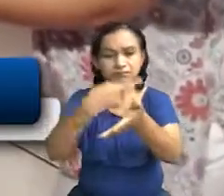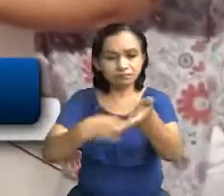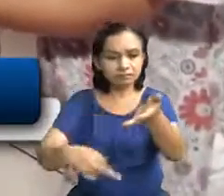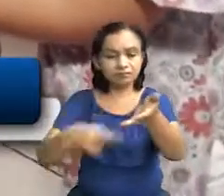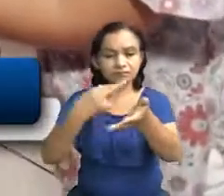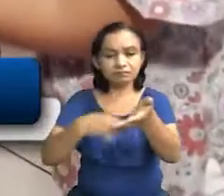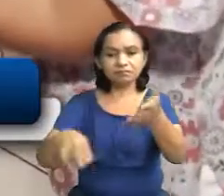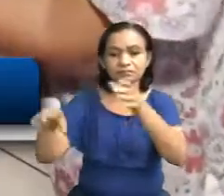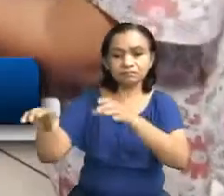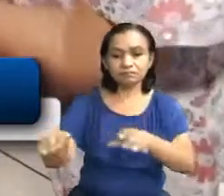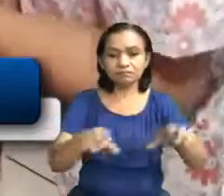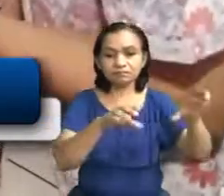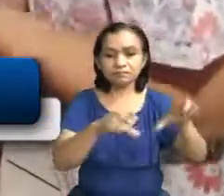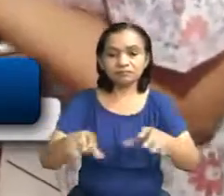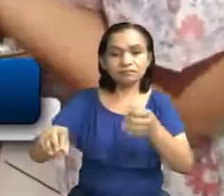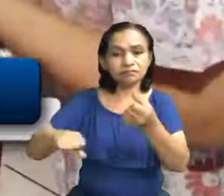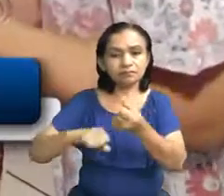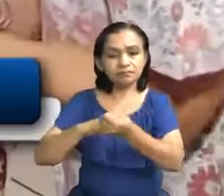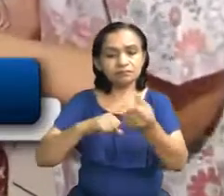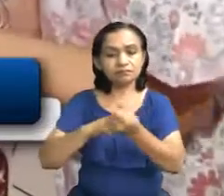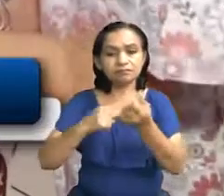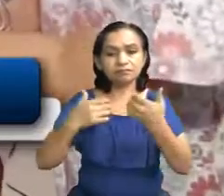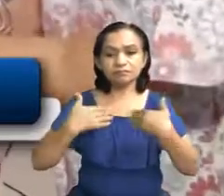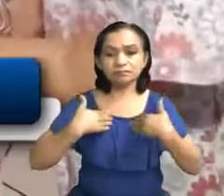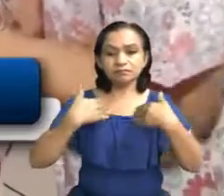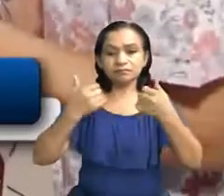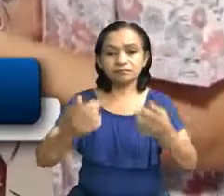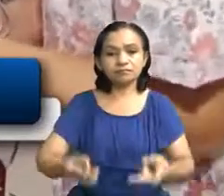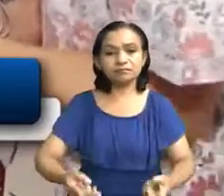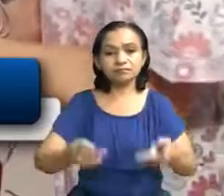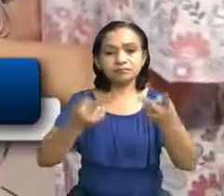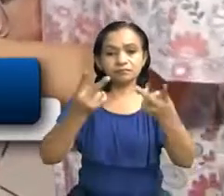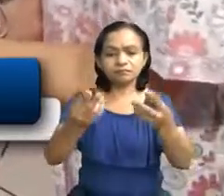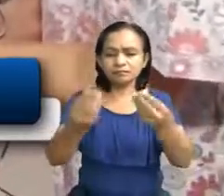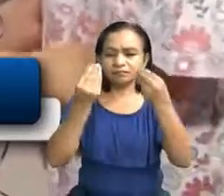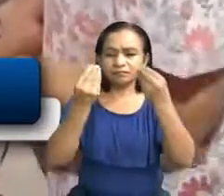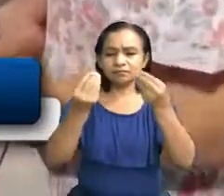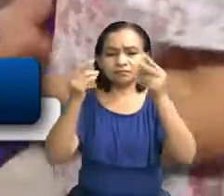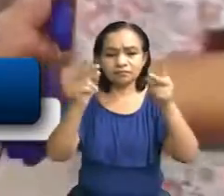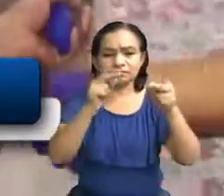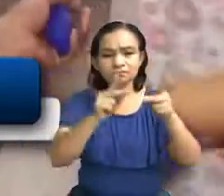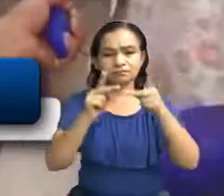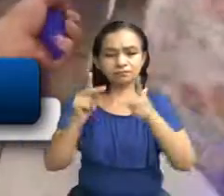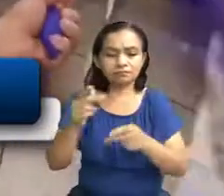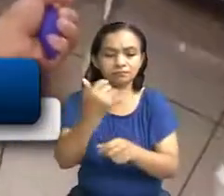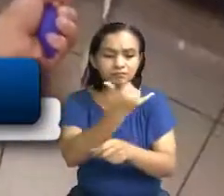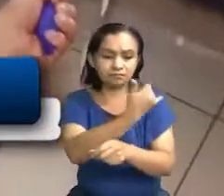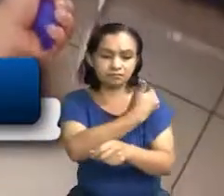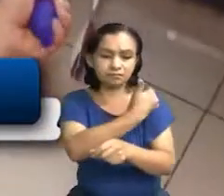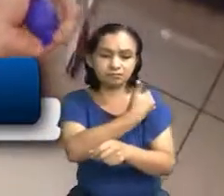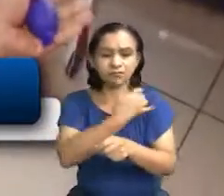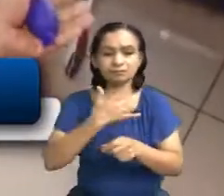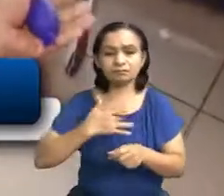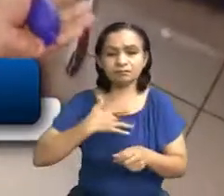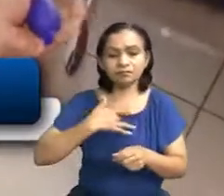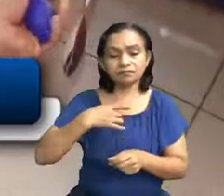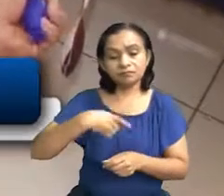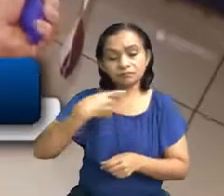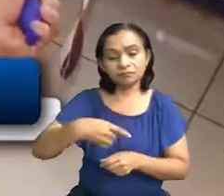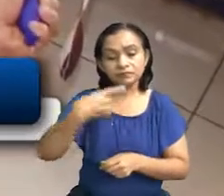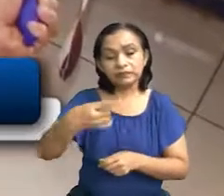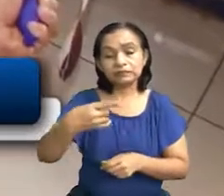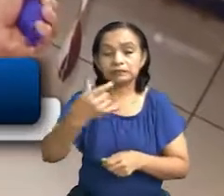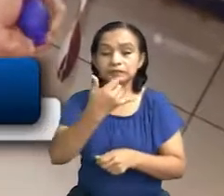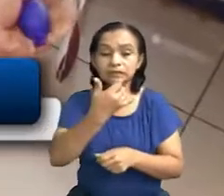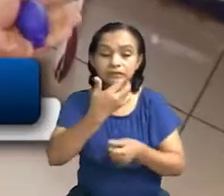en estas jornadas solidarias que van en pro de la salud y de la vida de miles de personas que en los hospitales necesitan todos los días de sangre